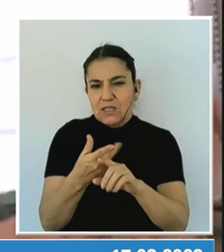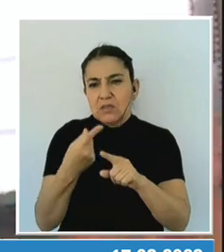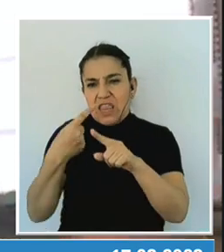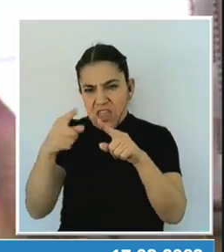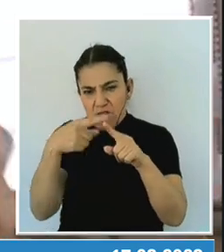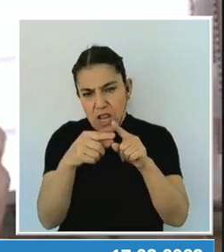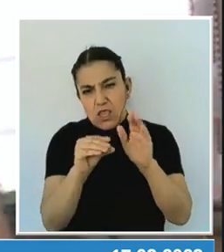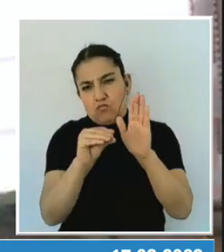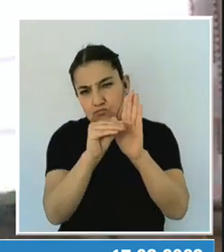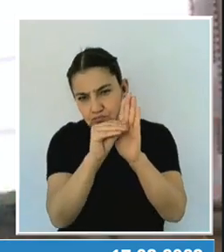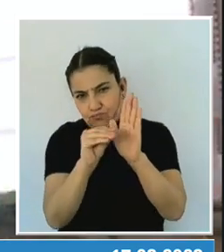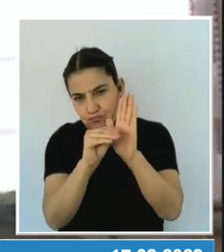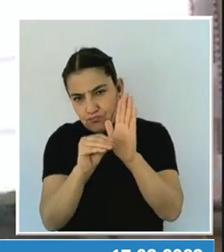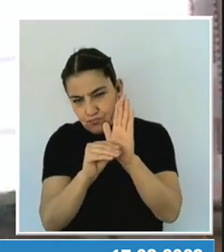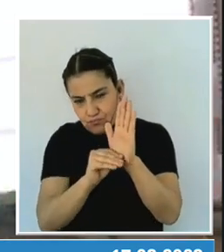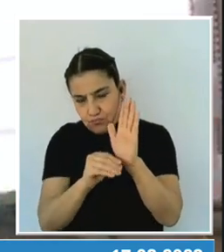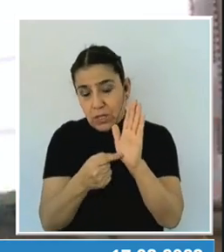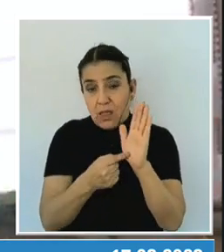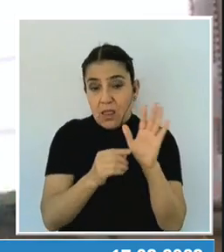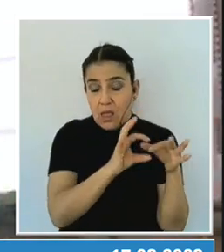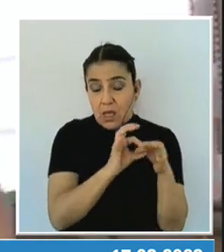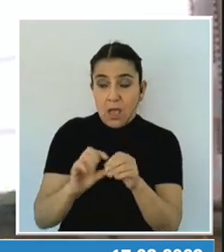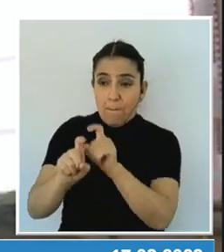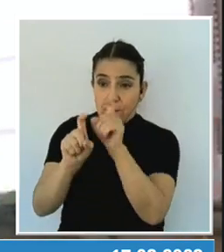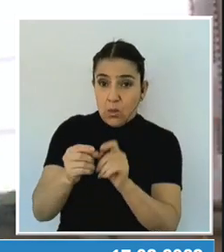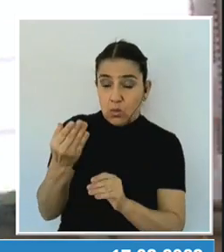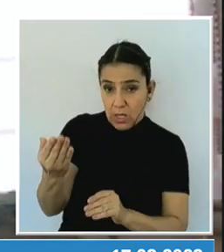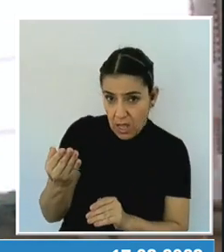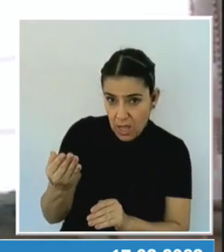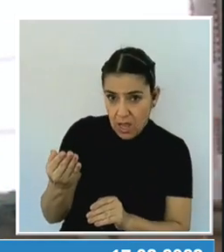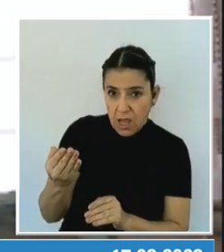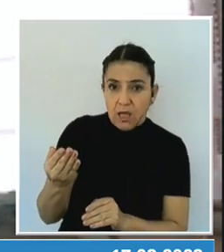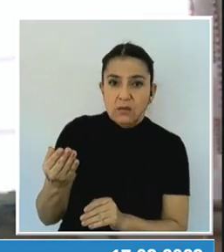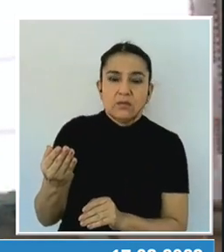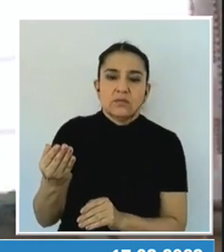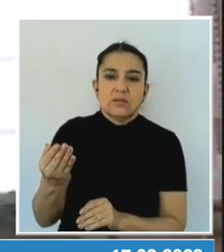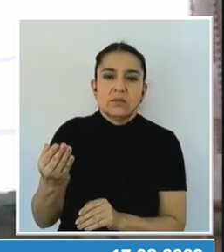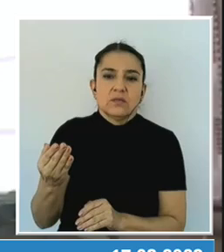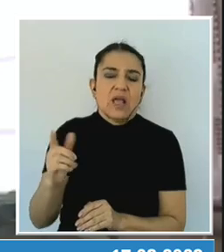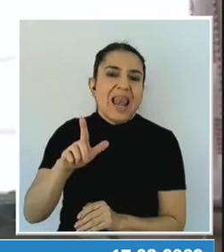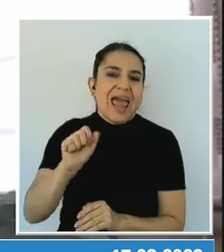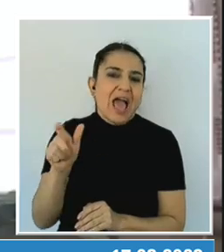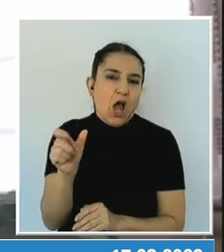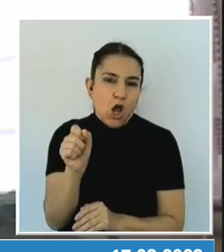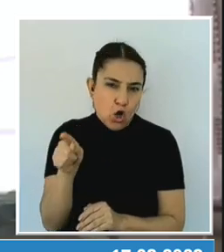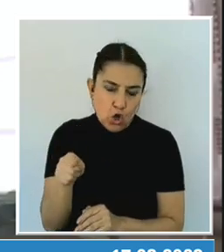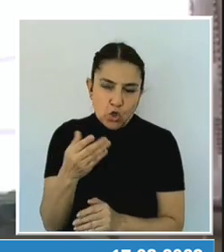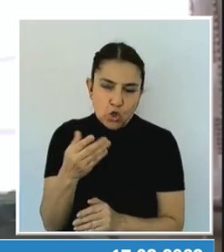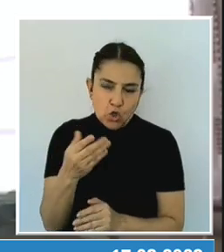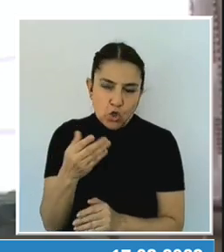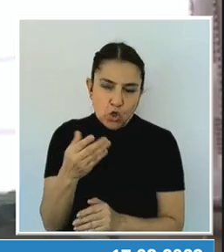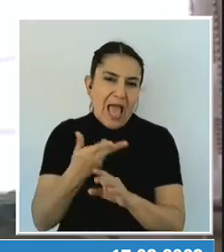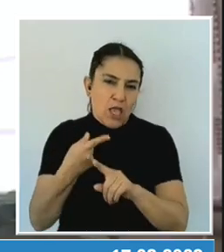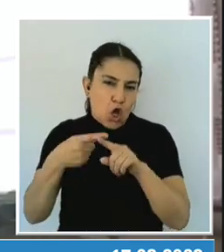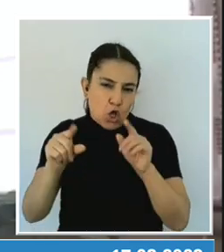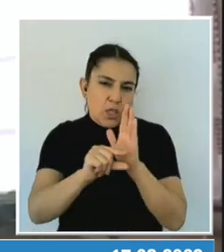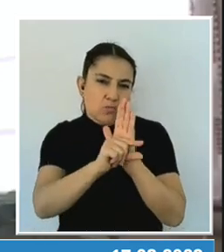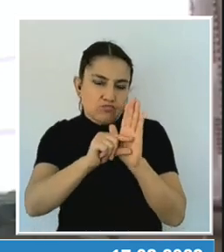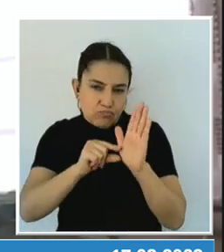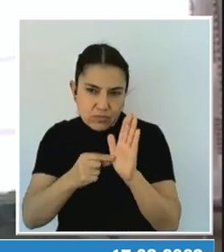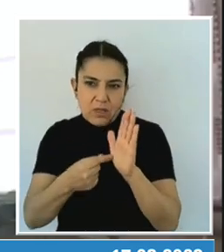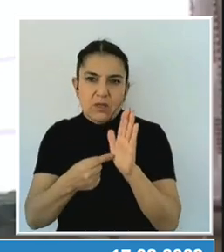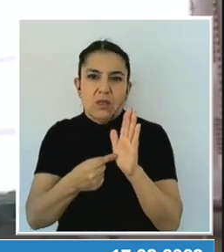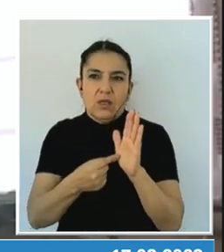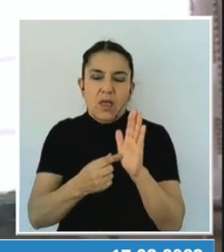entiendo de la comisionada Lagos, que está mostrando que incluso hay cláusulas mucho más allá de la igualdad sustantiva